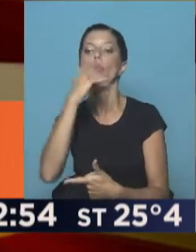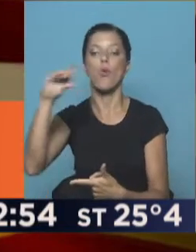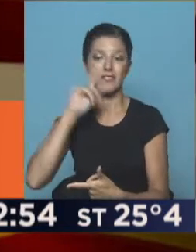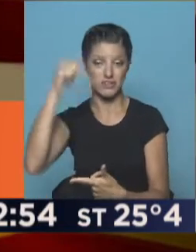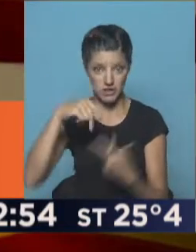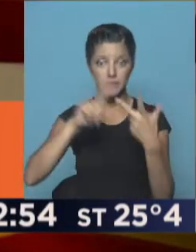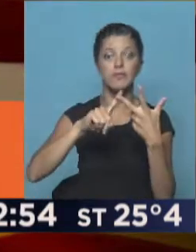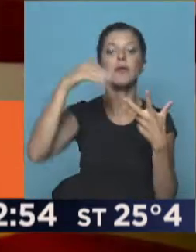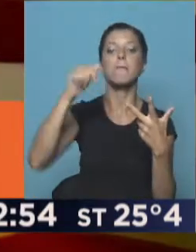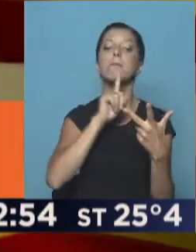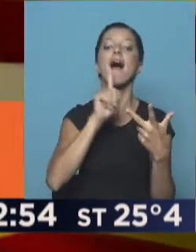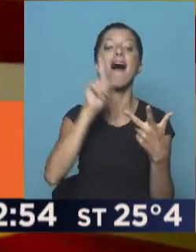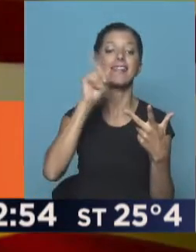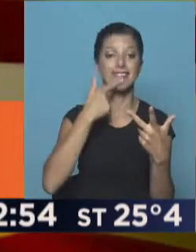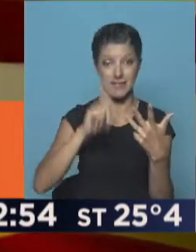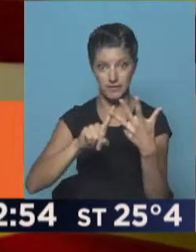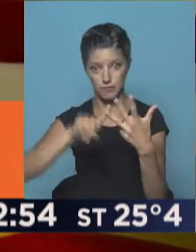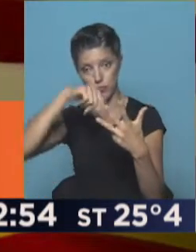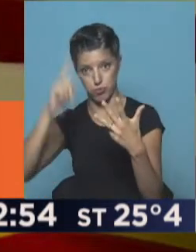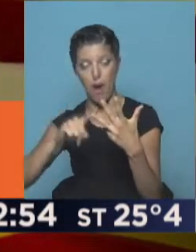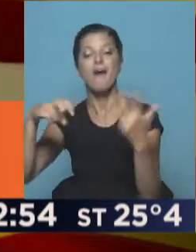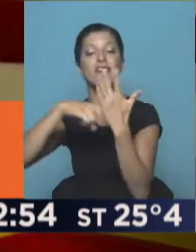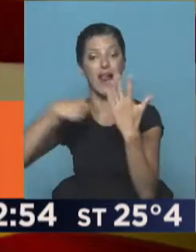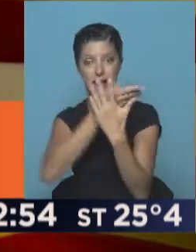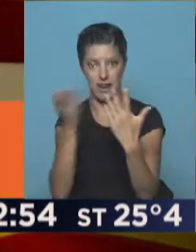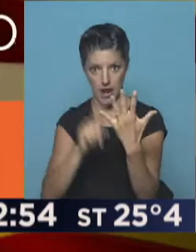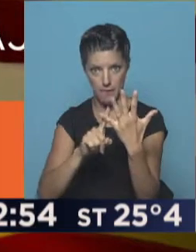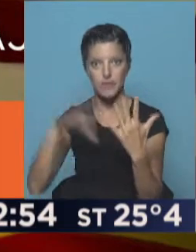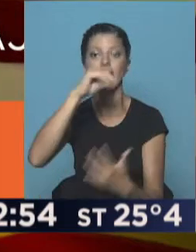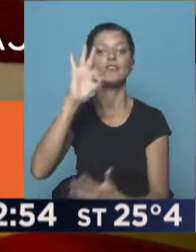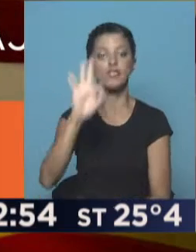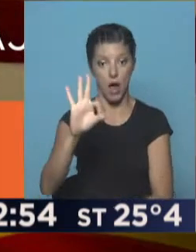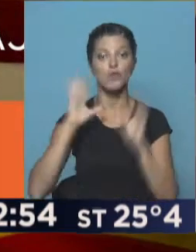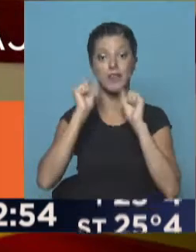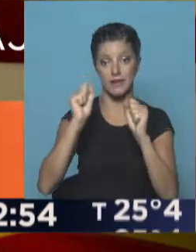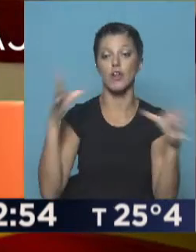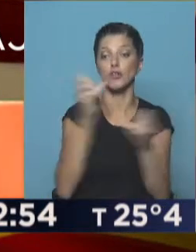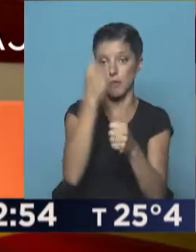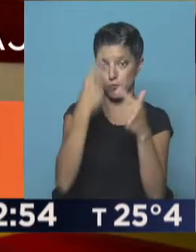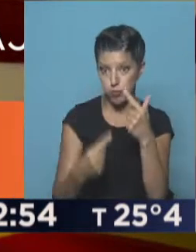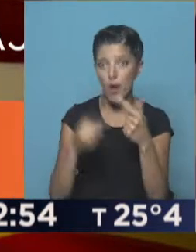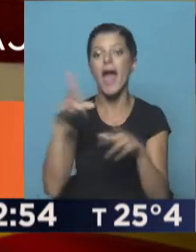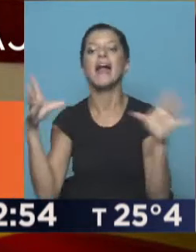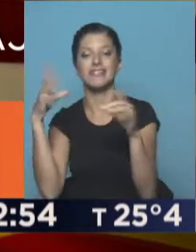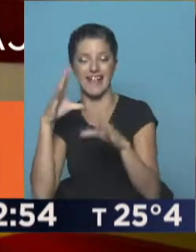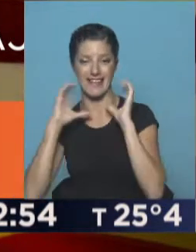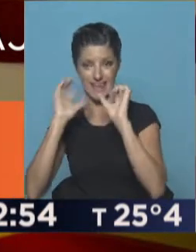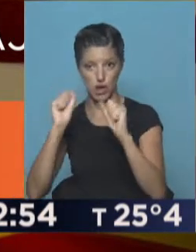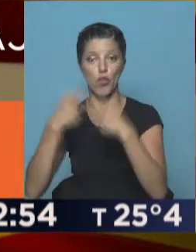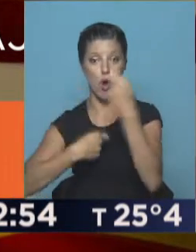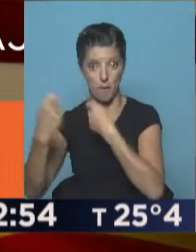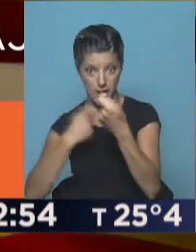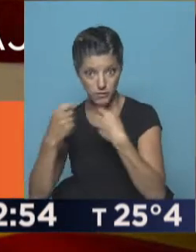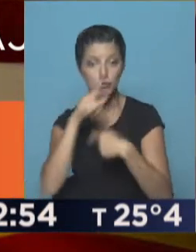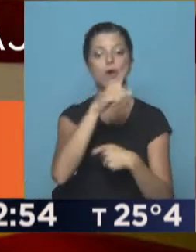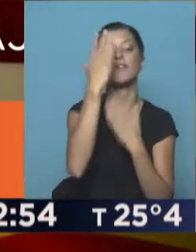de Defensa, Jeff Sessions, fiscal general, Eleni Chao, secretario de Transporte, Wilbur Ross, secretario de Comercio, Ryan Zinke,